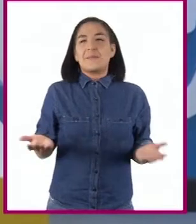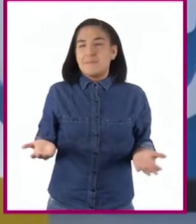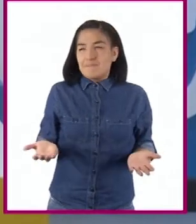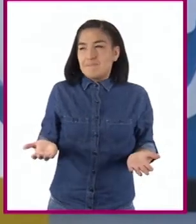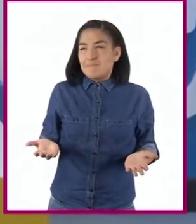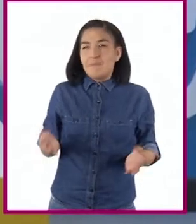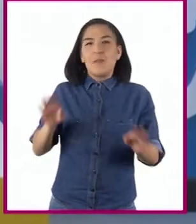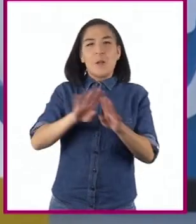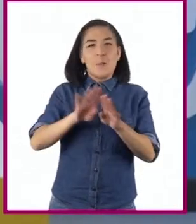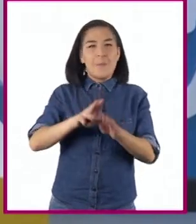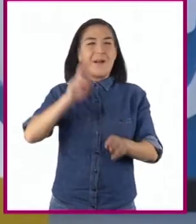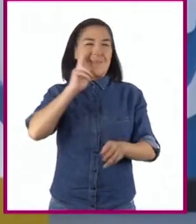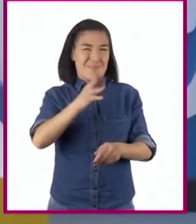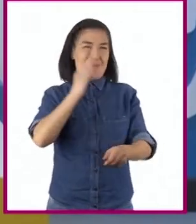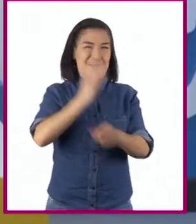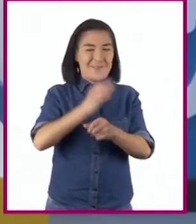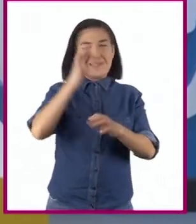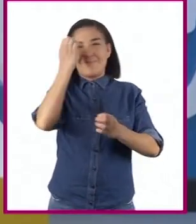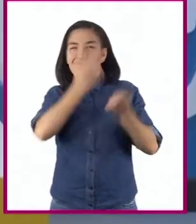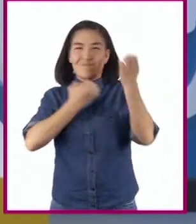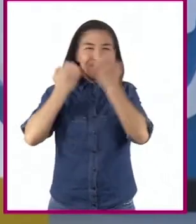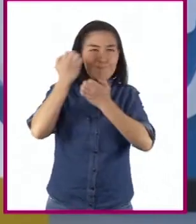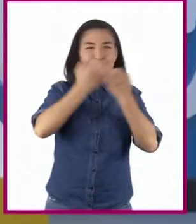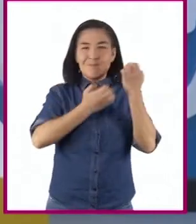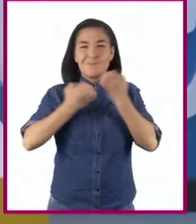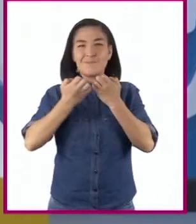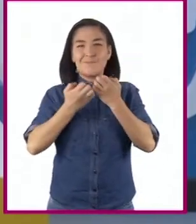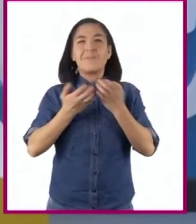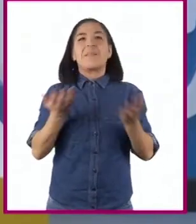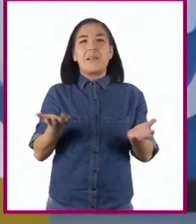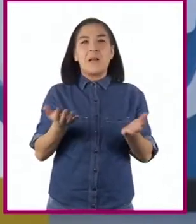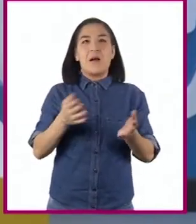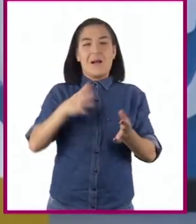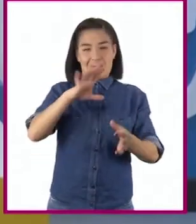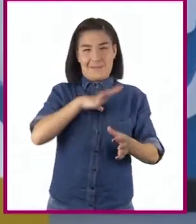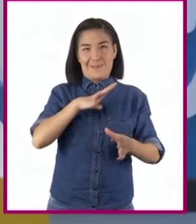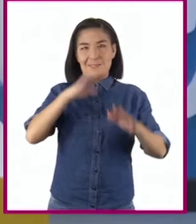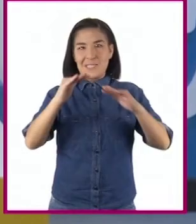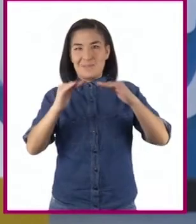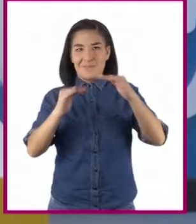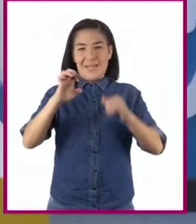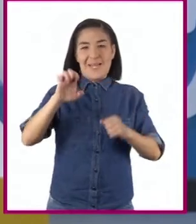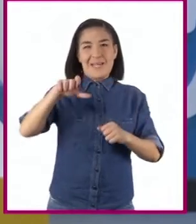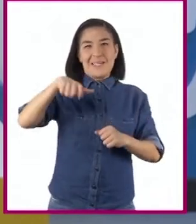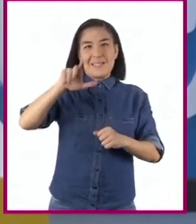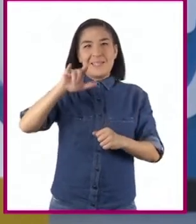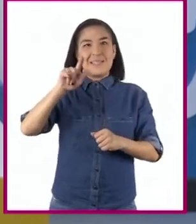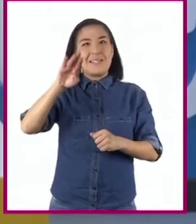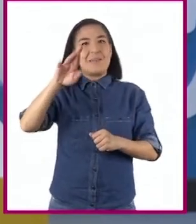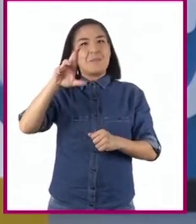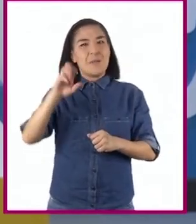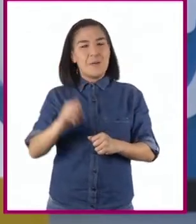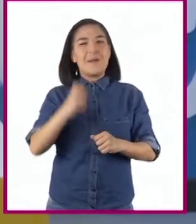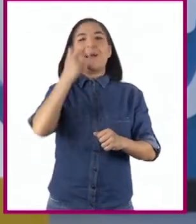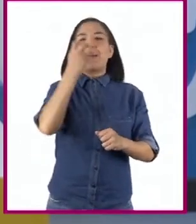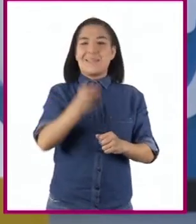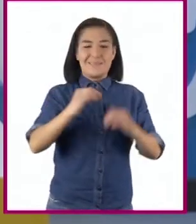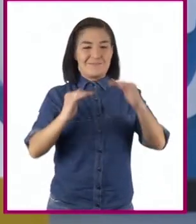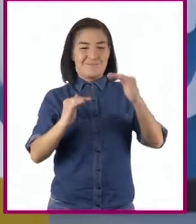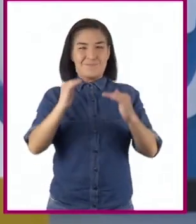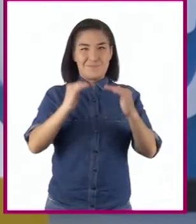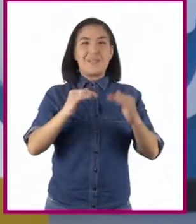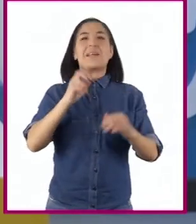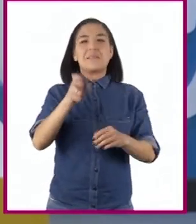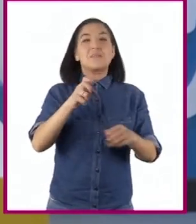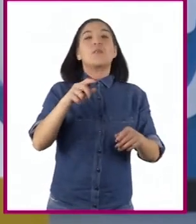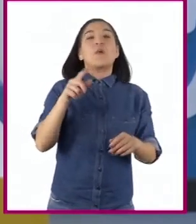Pues, aplicando lo que hemos estado analizando, estaban en equilibrio. Sí, sus fuerzas estaban en equilibrio,